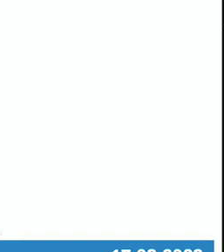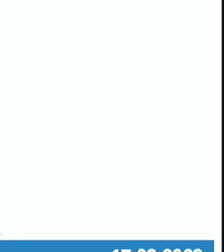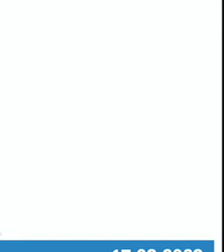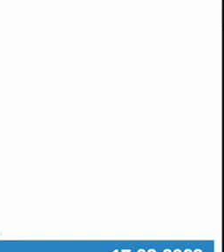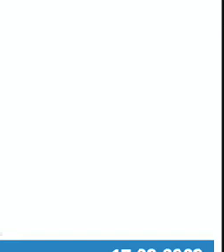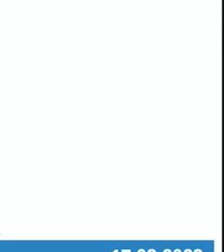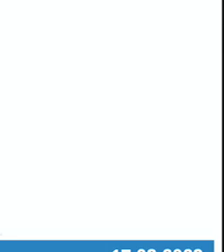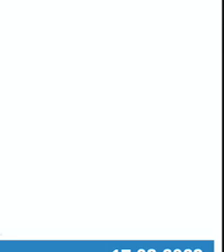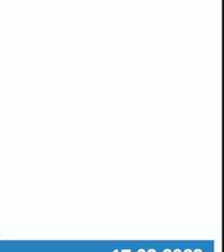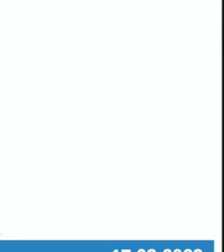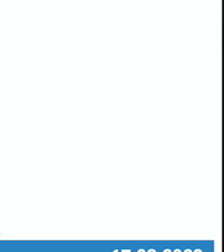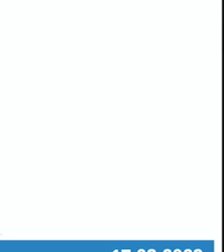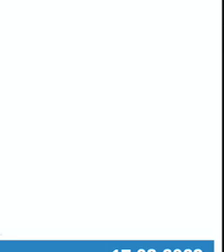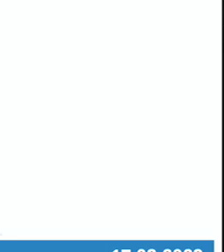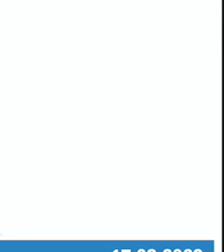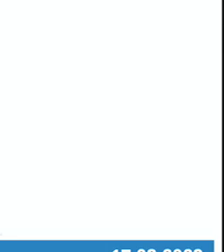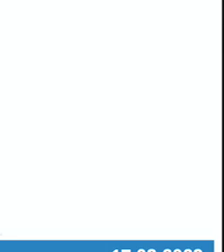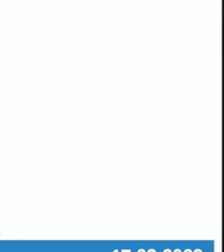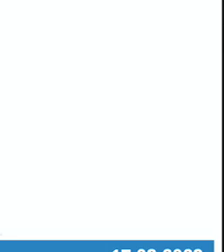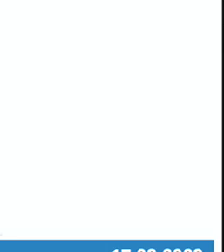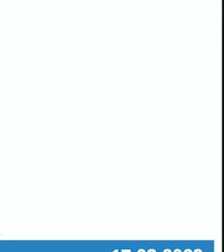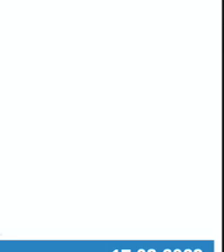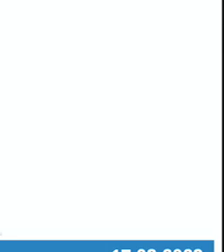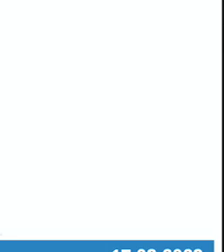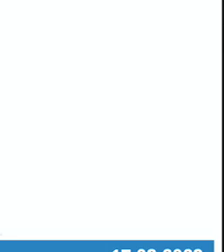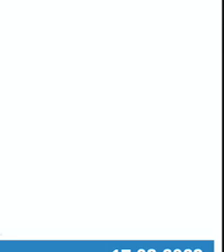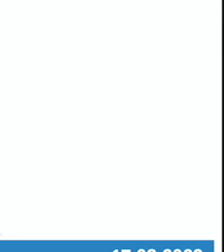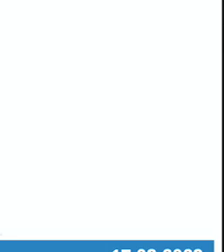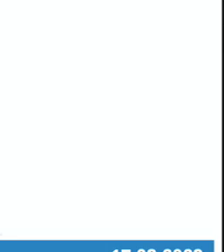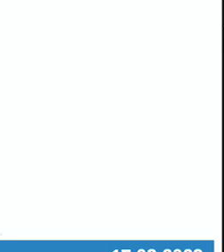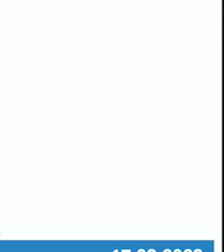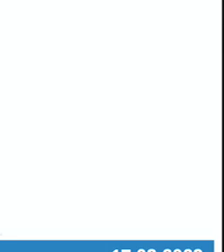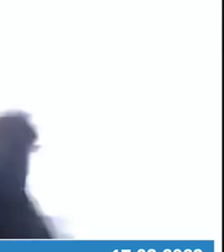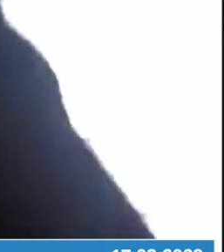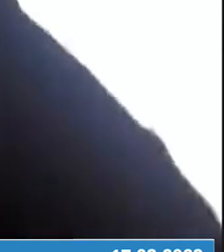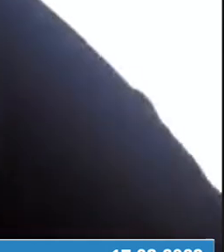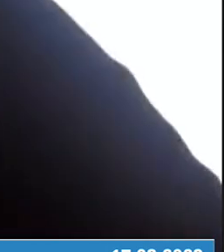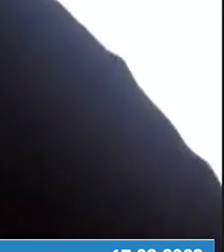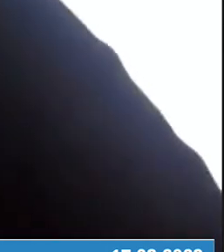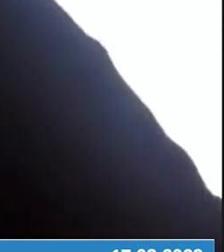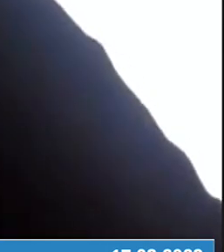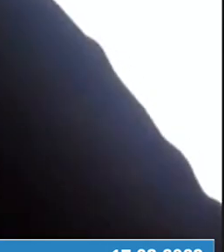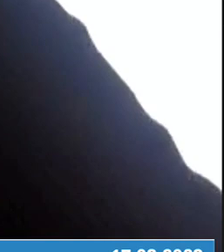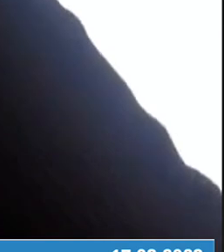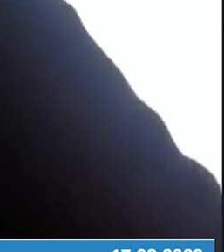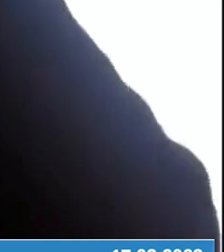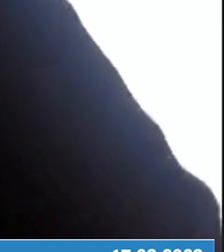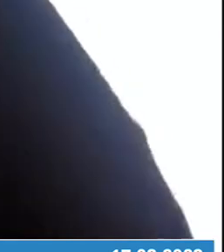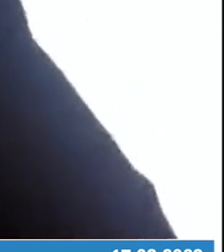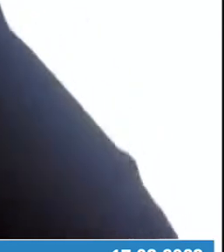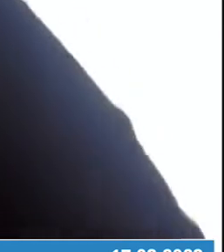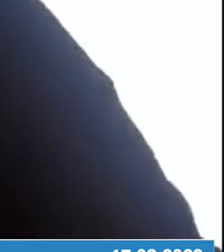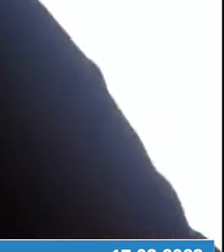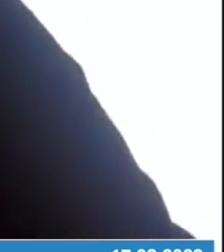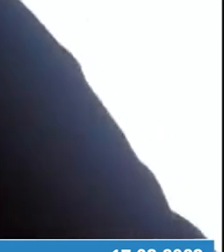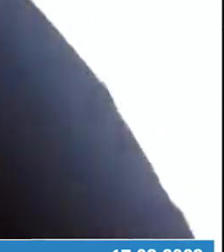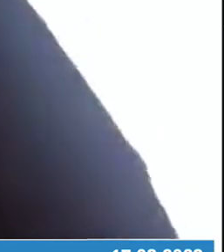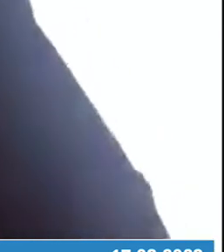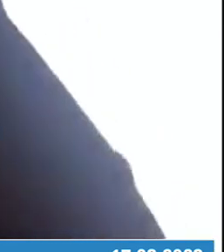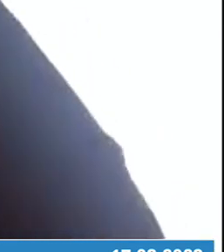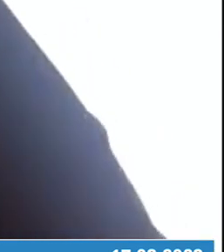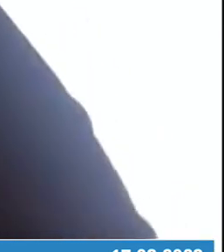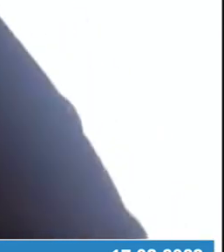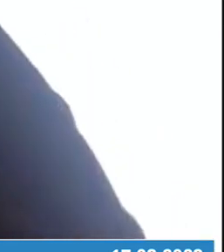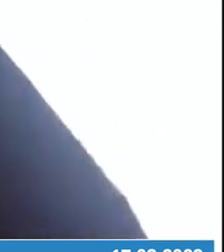una cuestión que aquí se han planteado en el entendido y recojo las palabras del profesor García, donde abrirse